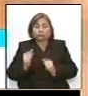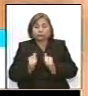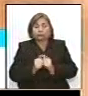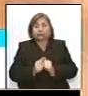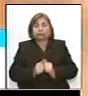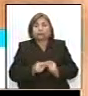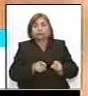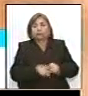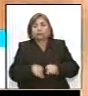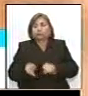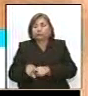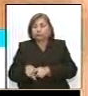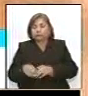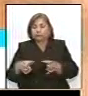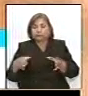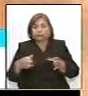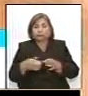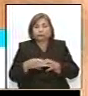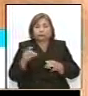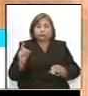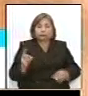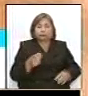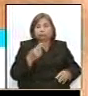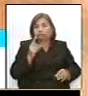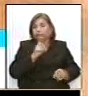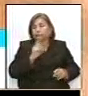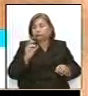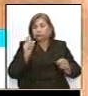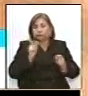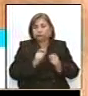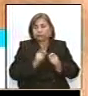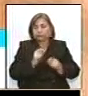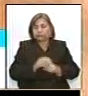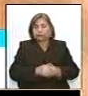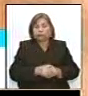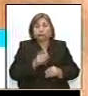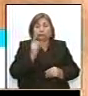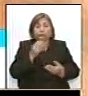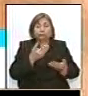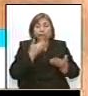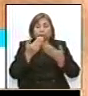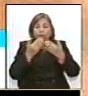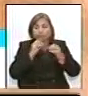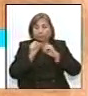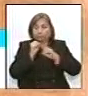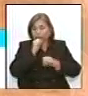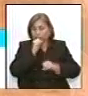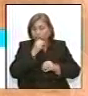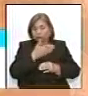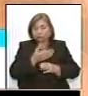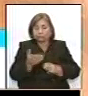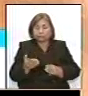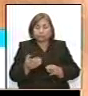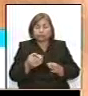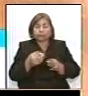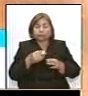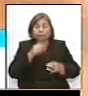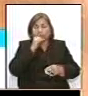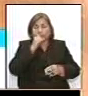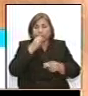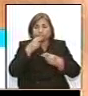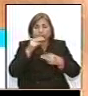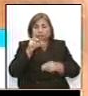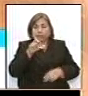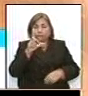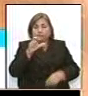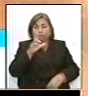a la comisión. Primera inexactitud. En un comunicado difundido por la prensa el día lunes